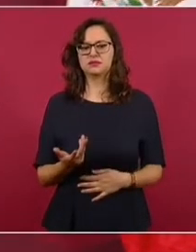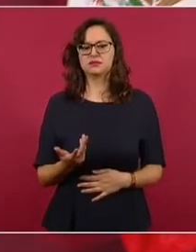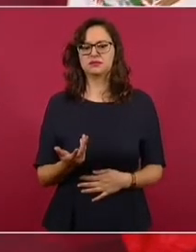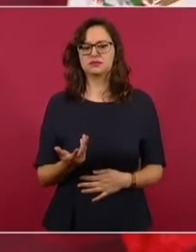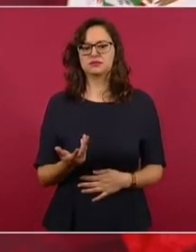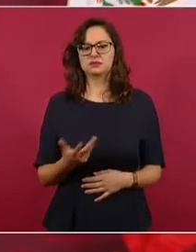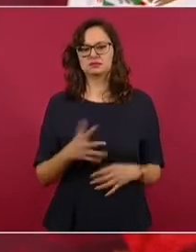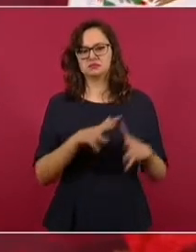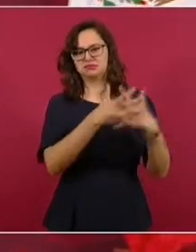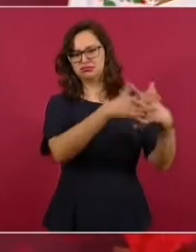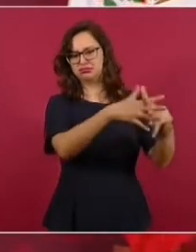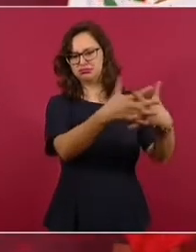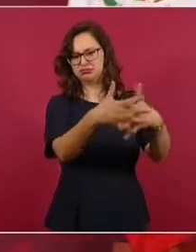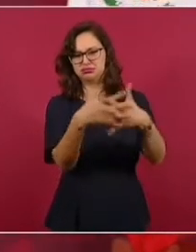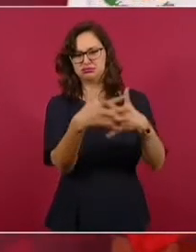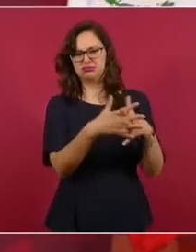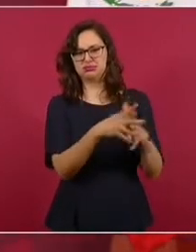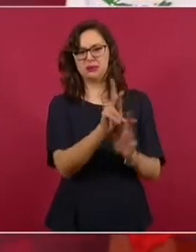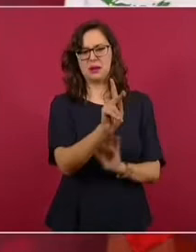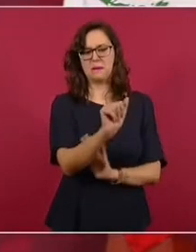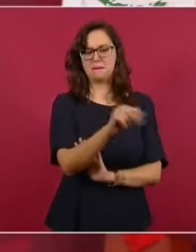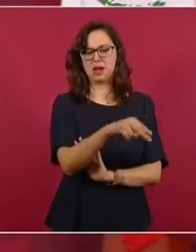toda esta mezcolanza